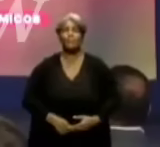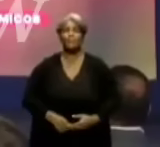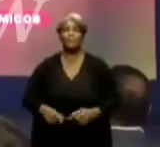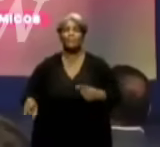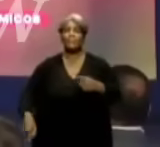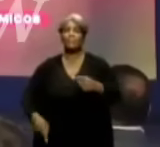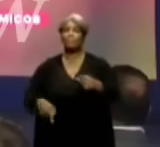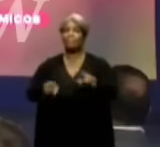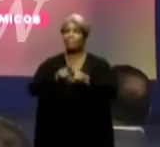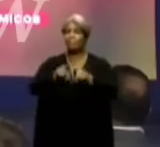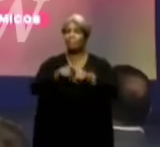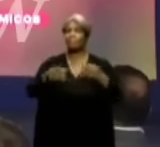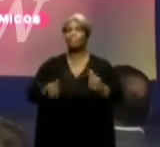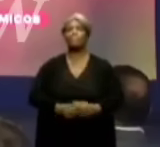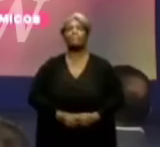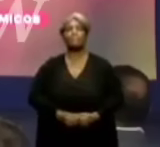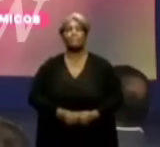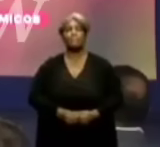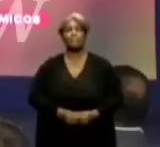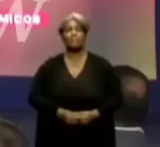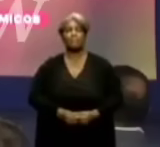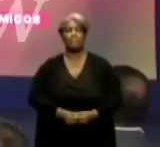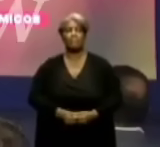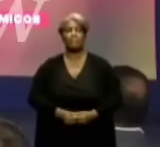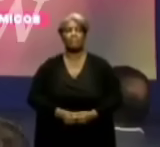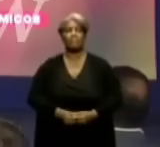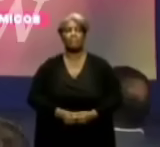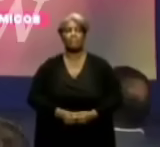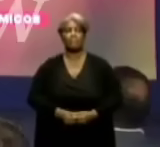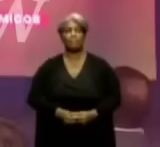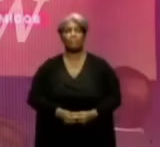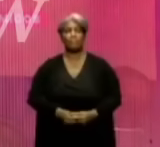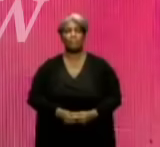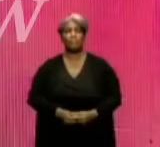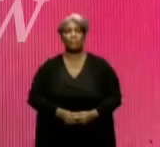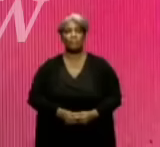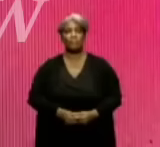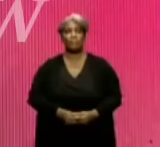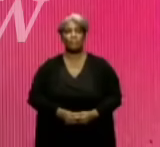Además, también el mismo PROPEP, tenemos